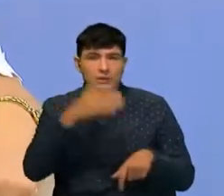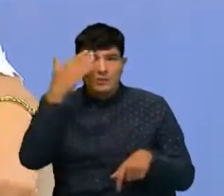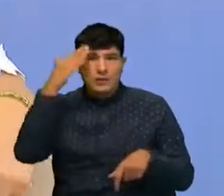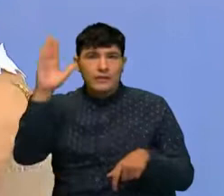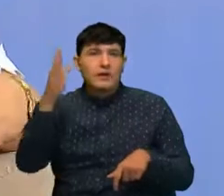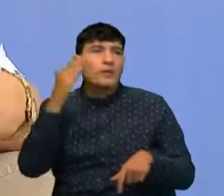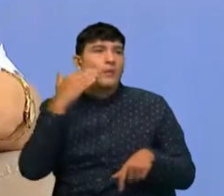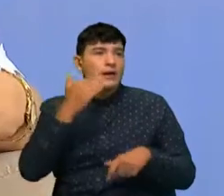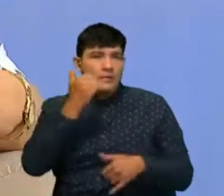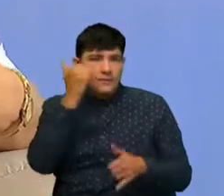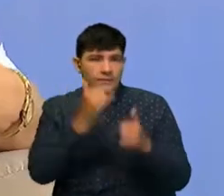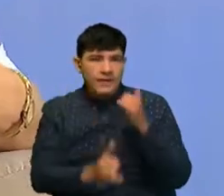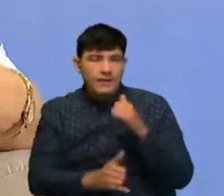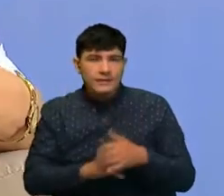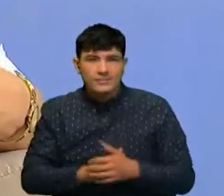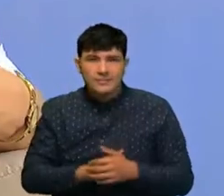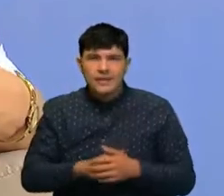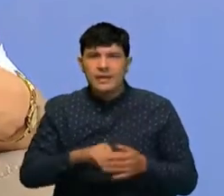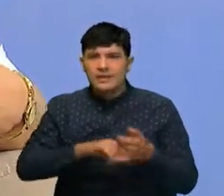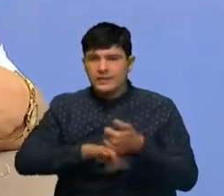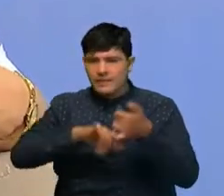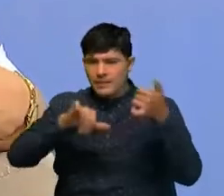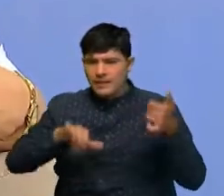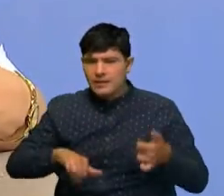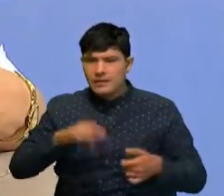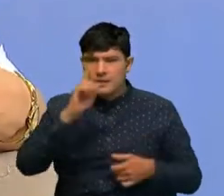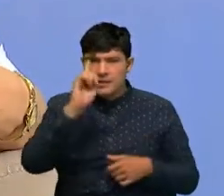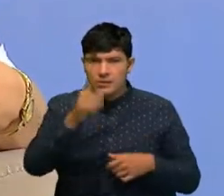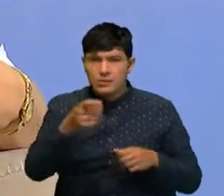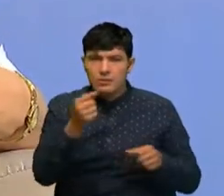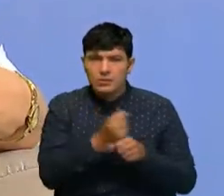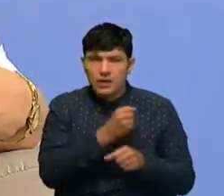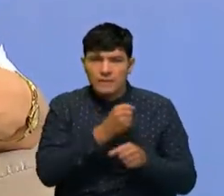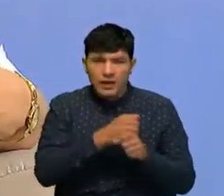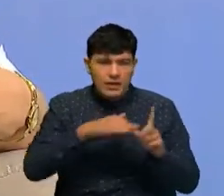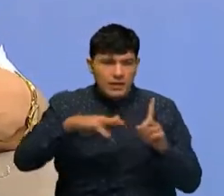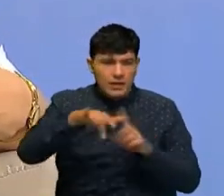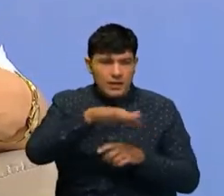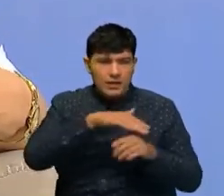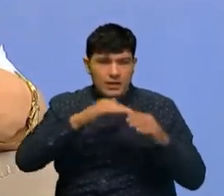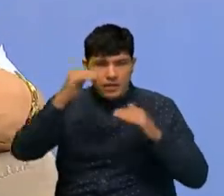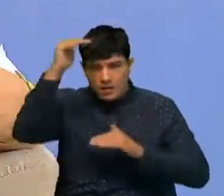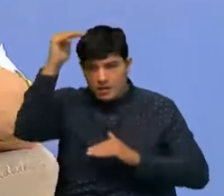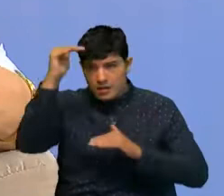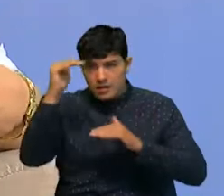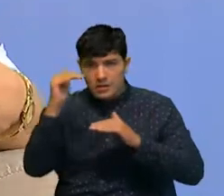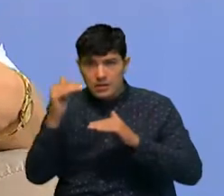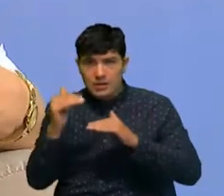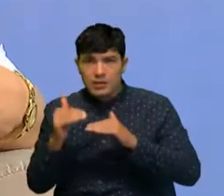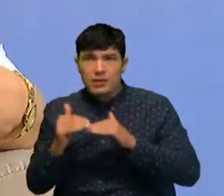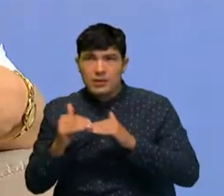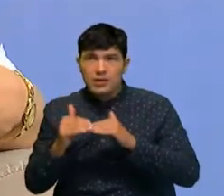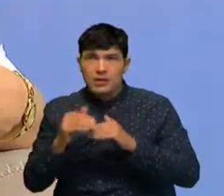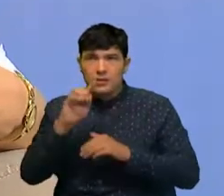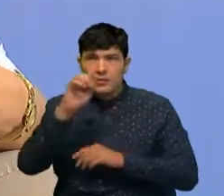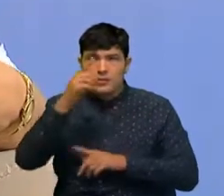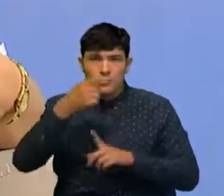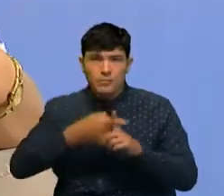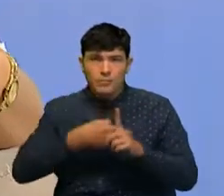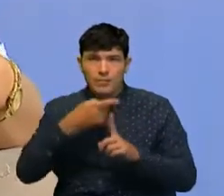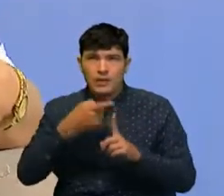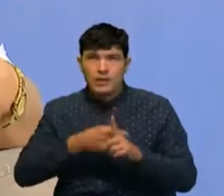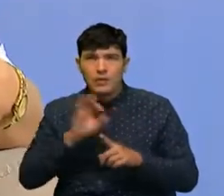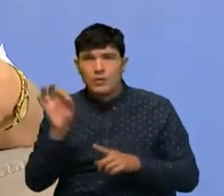indefinido. Independientemente que usted trabaje un contexto de horas inferior, ¿sí?, a un mes,